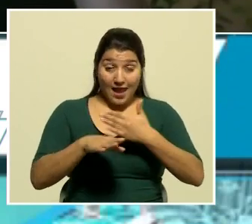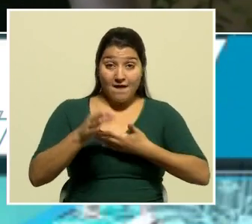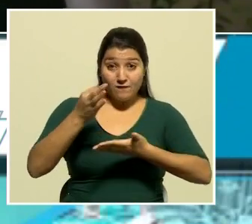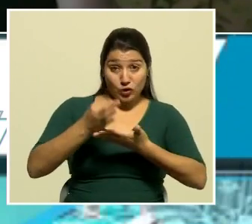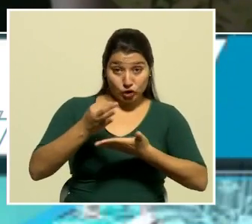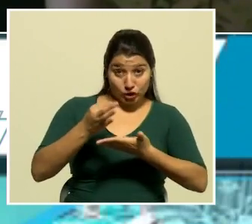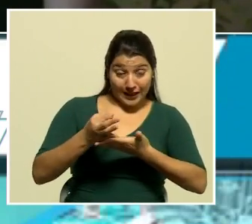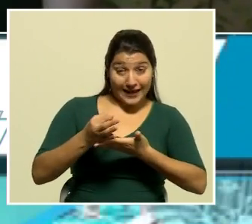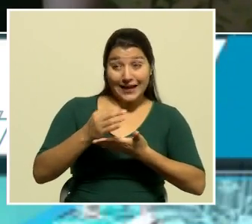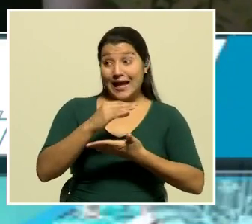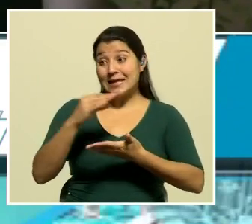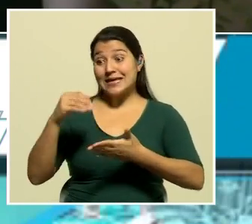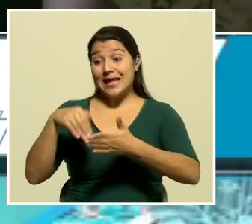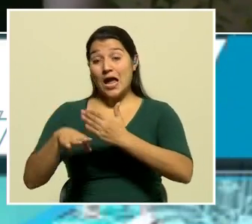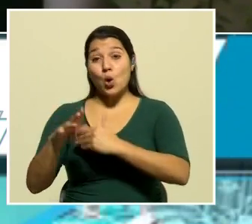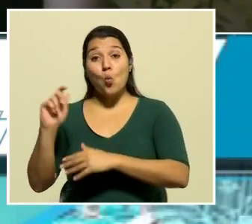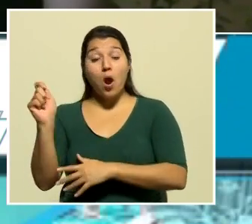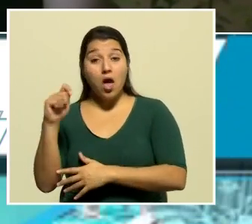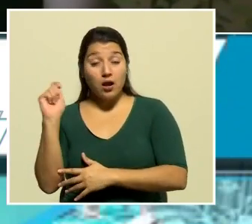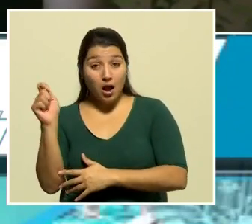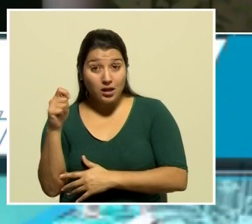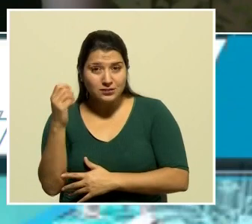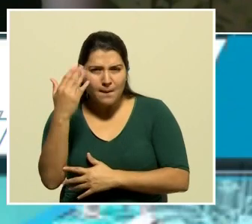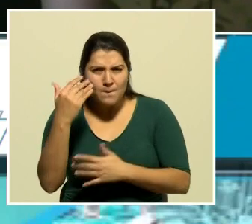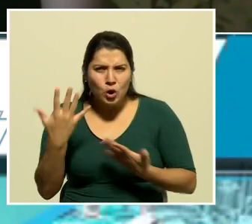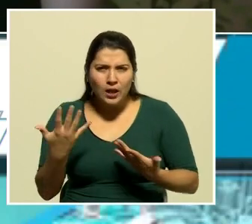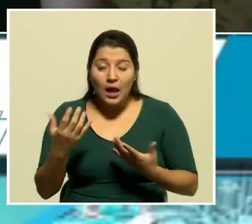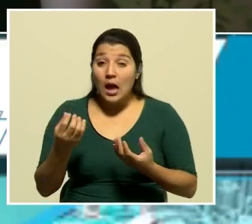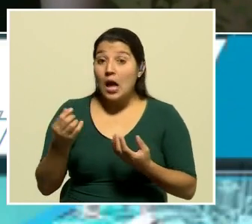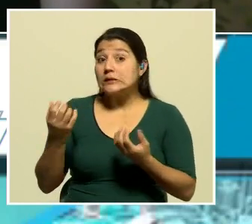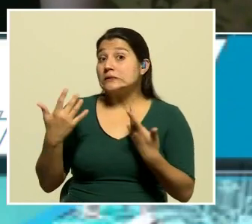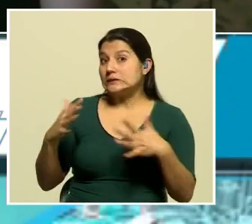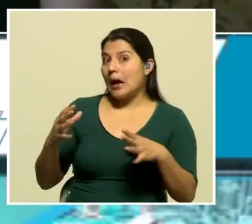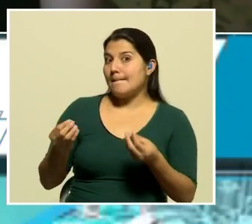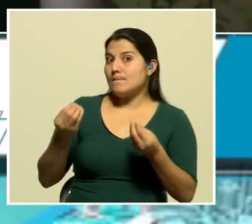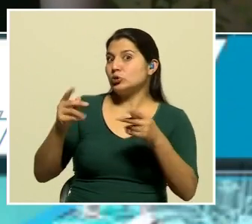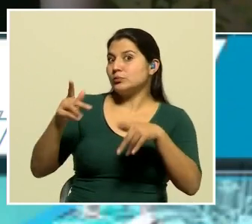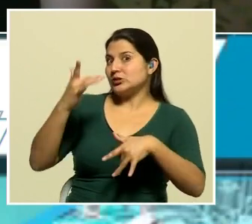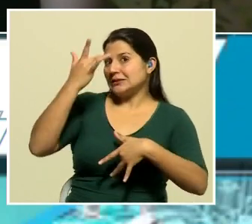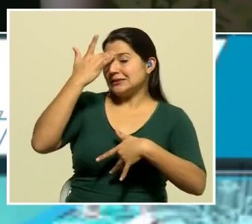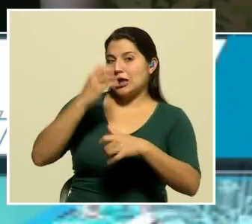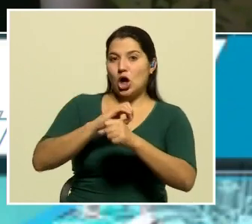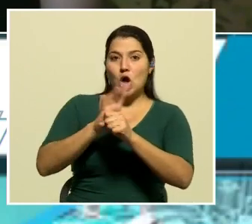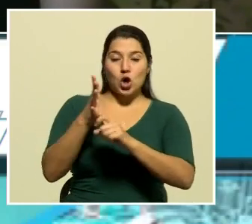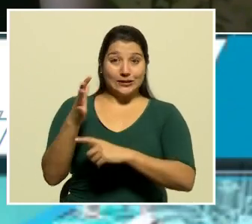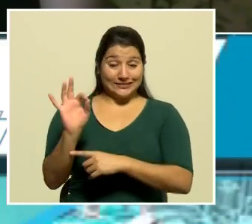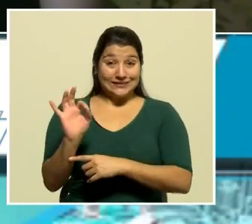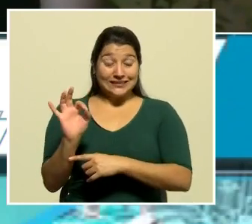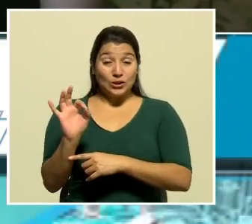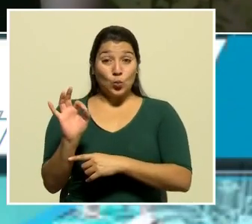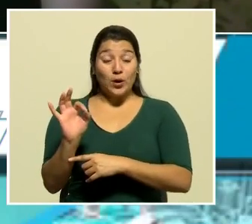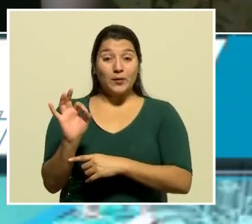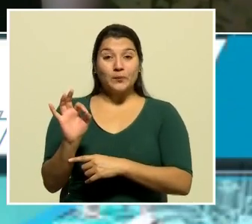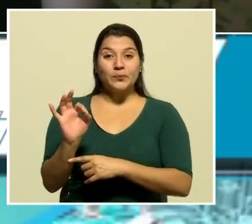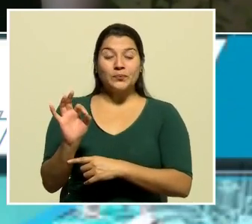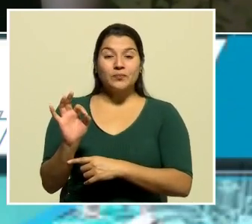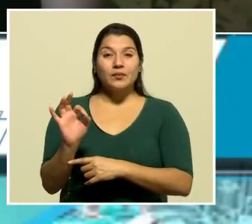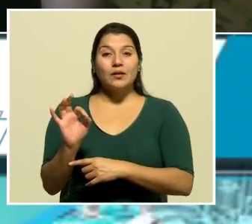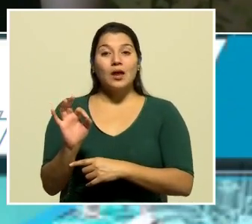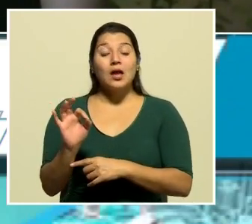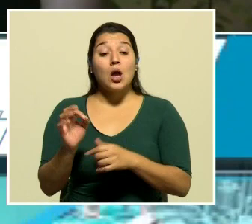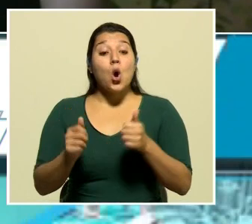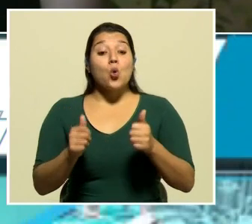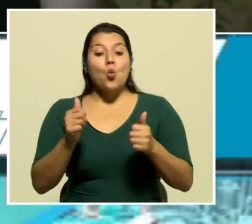de Guanacaste, donde hay muchos casos registrados ya de COVID-19 en esa población. ¿Cuál